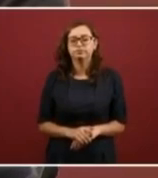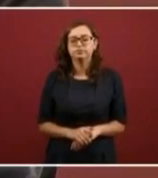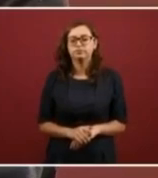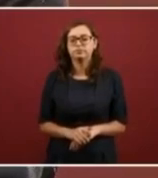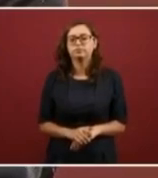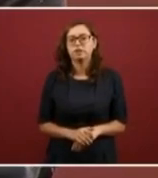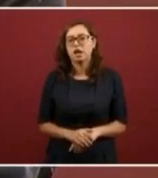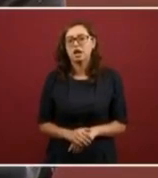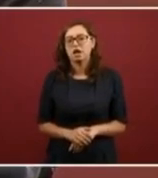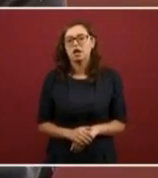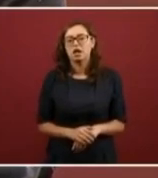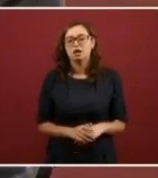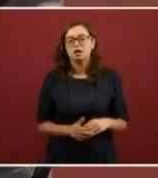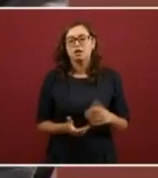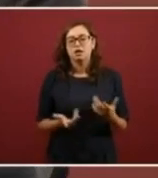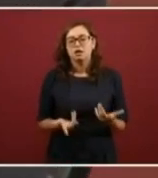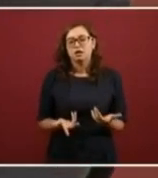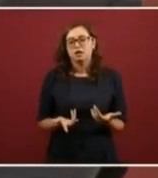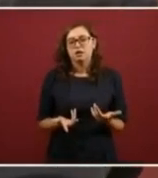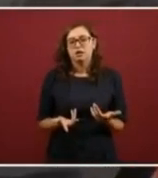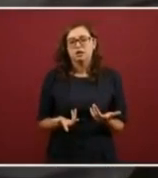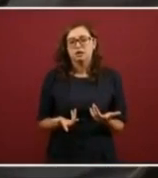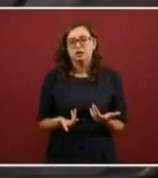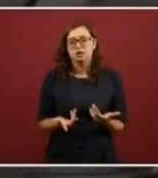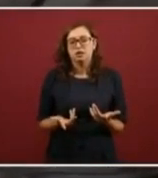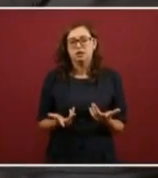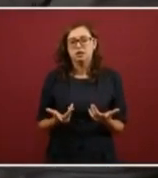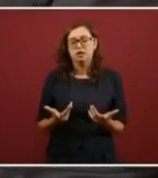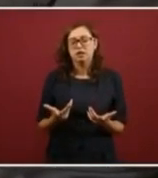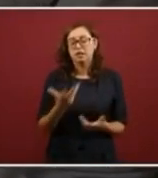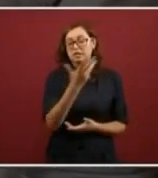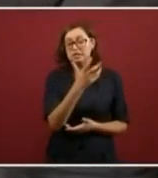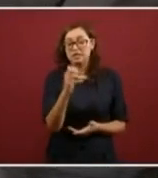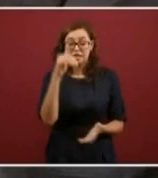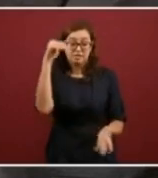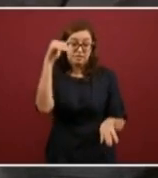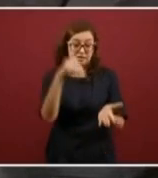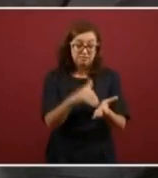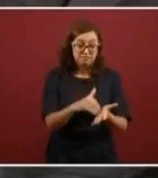están sembrando en el programa Sembrando Vida,